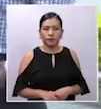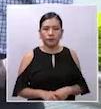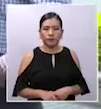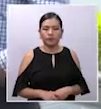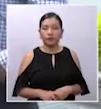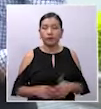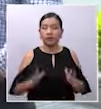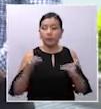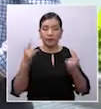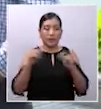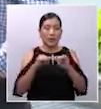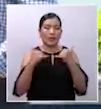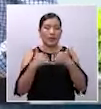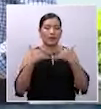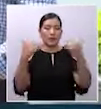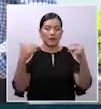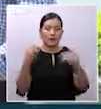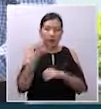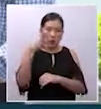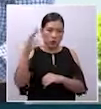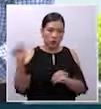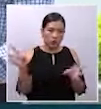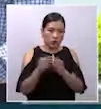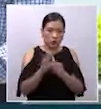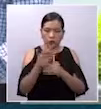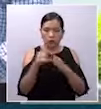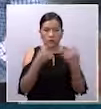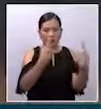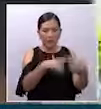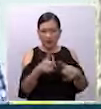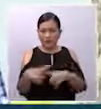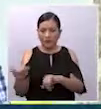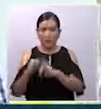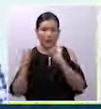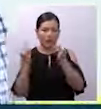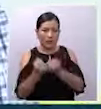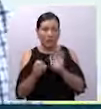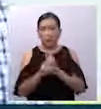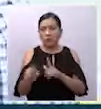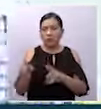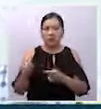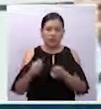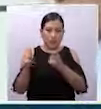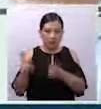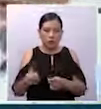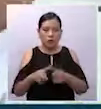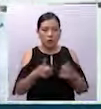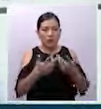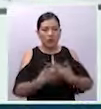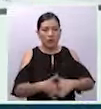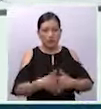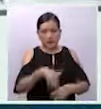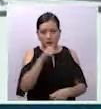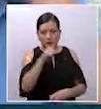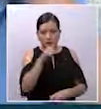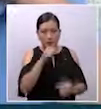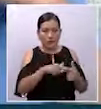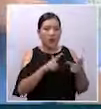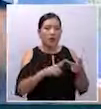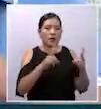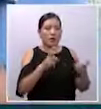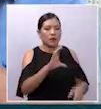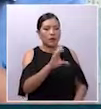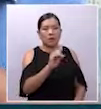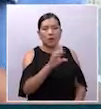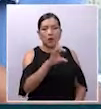La Asamblea de la Cochabambinidad, conformada por diferentes instituciones como el transporte, el empresariado privado, la Central